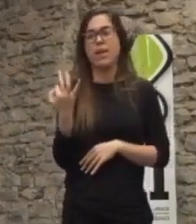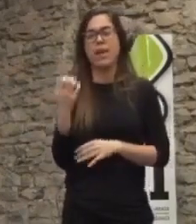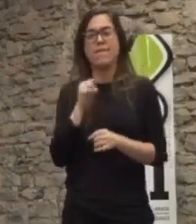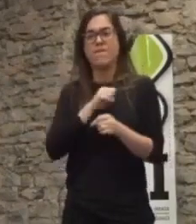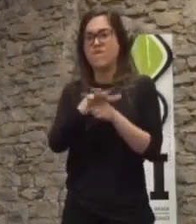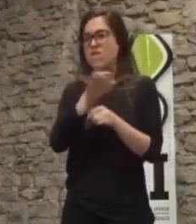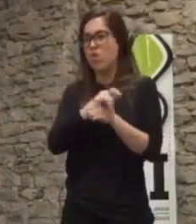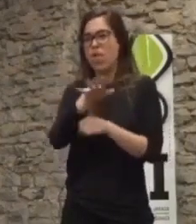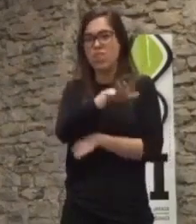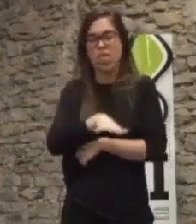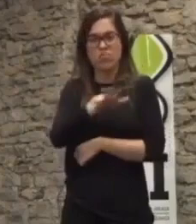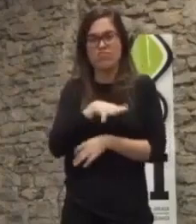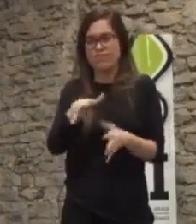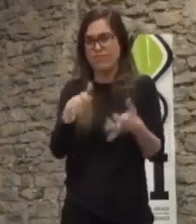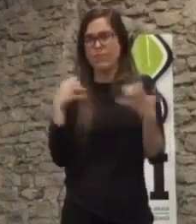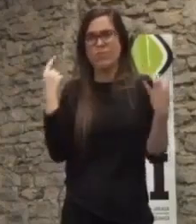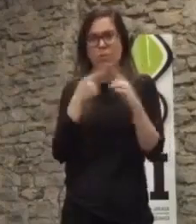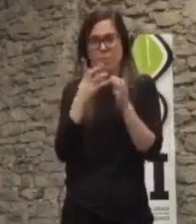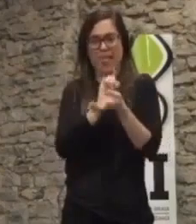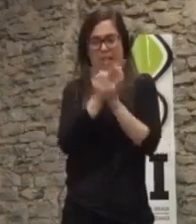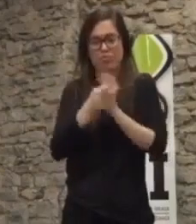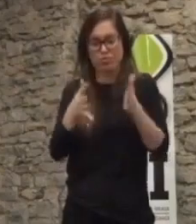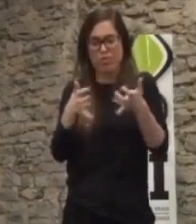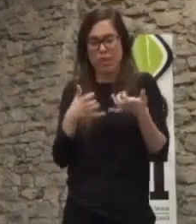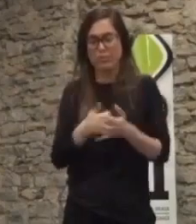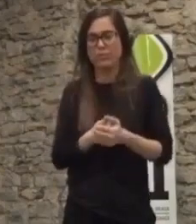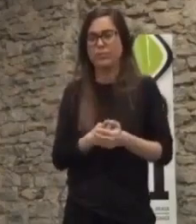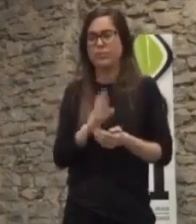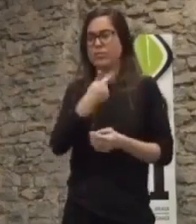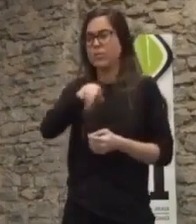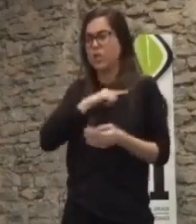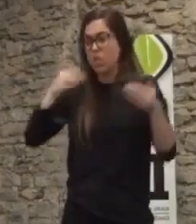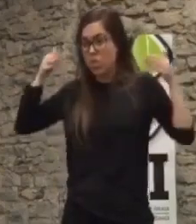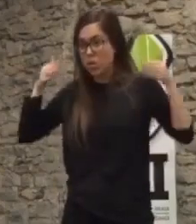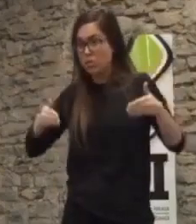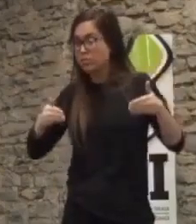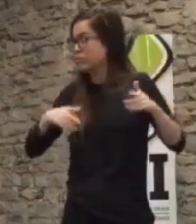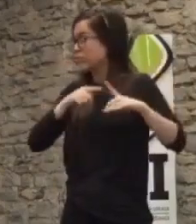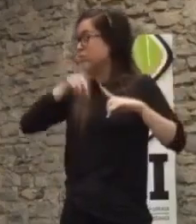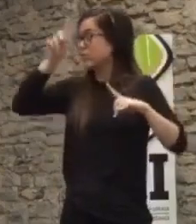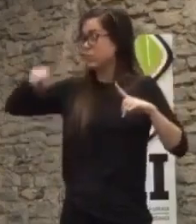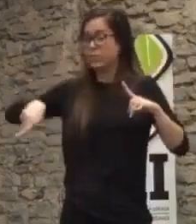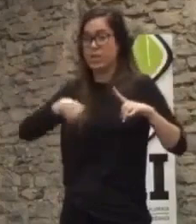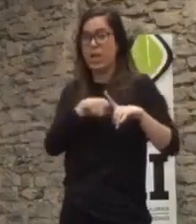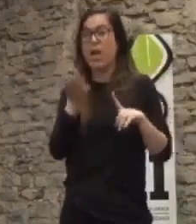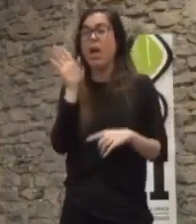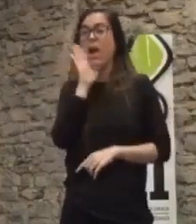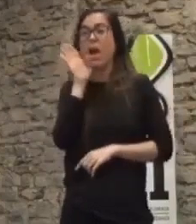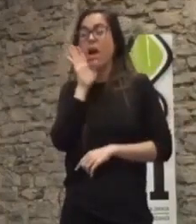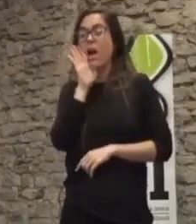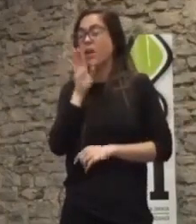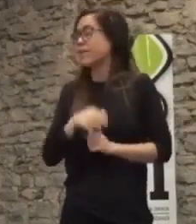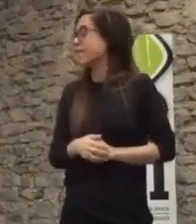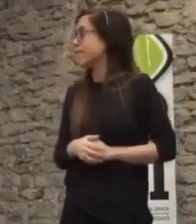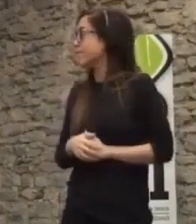influencia para propiciar esos cambios tan profundos, ¿no? Fundamentalmente, centrándonos en esa triangulación que os comentaba al inicio,